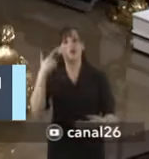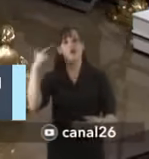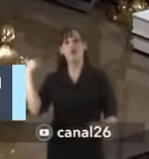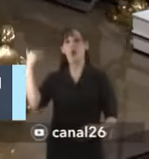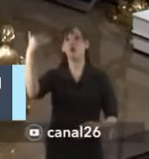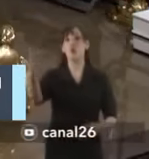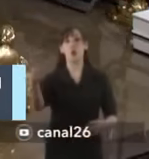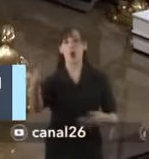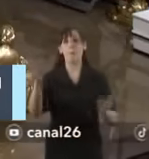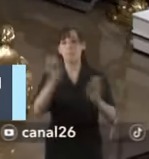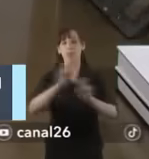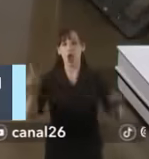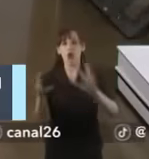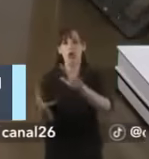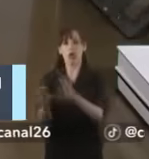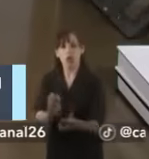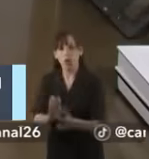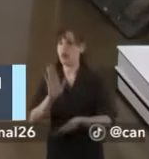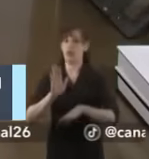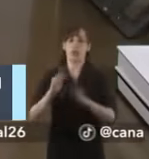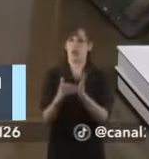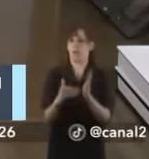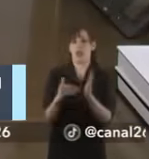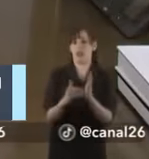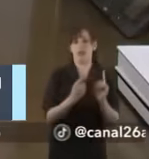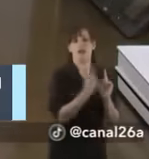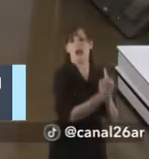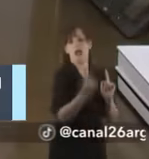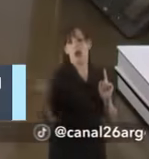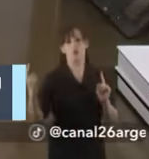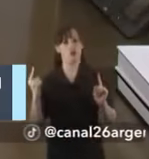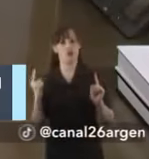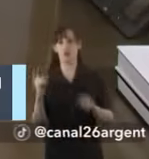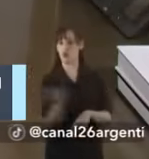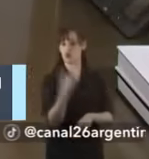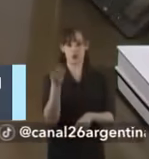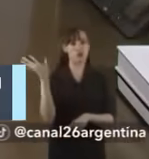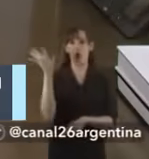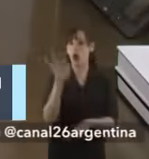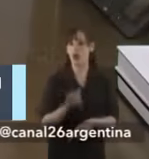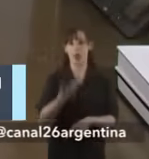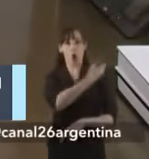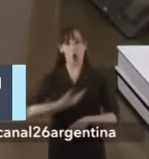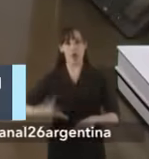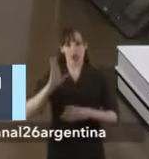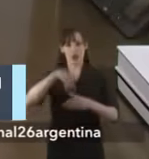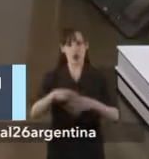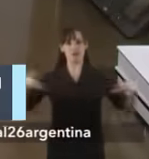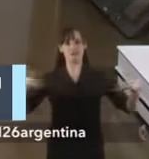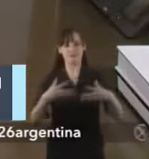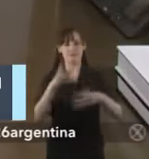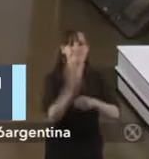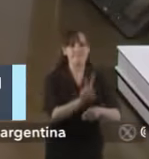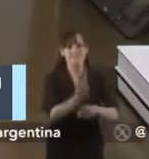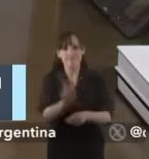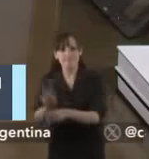llevaron depende de todos depende de nosotros En el gobierno que trabajemos todos los días para proteger a los argentinos como lo venimos